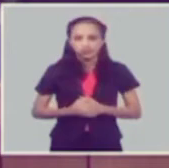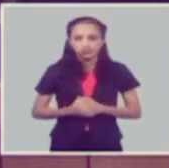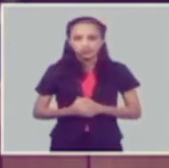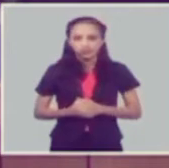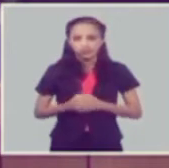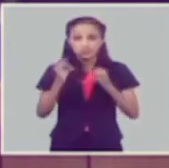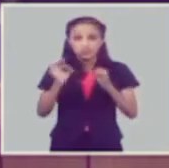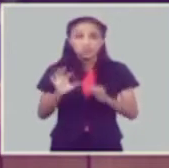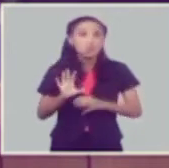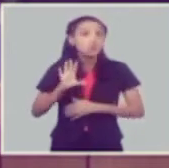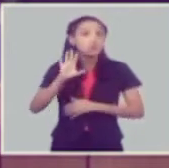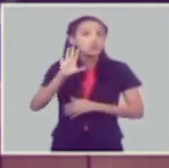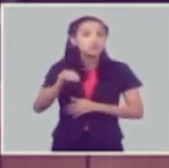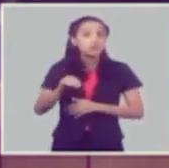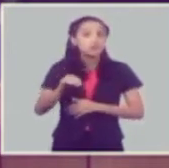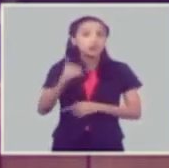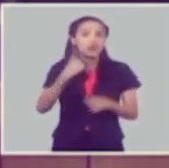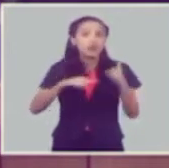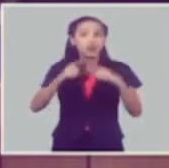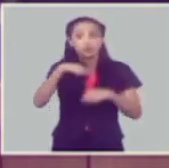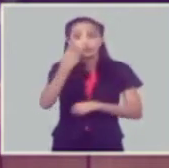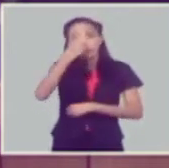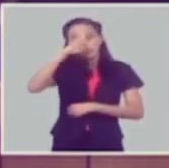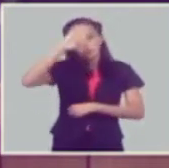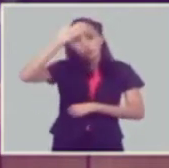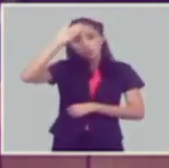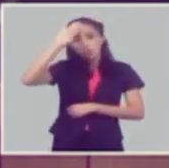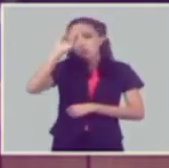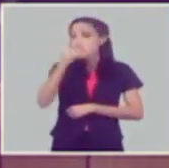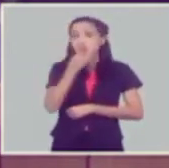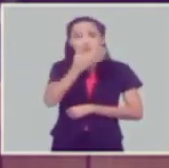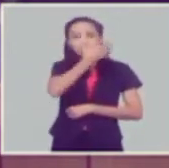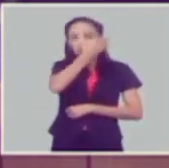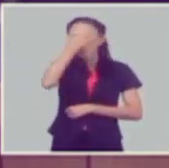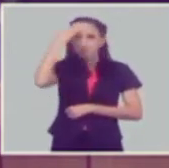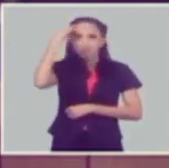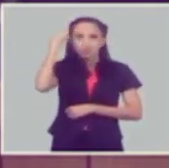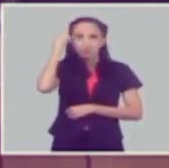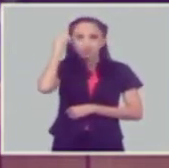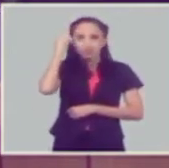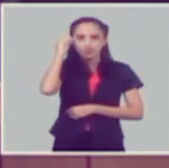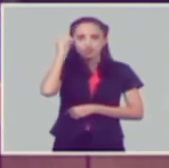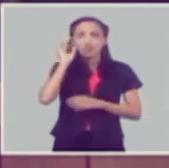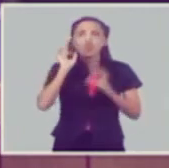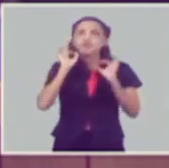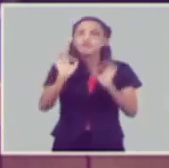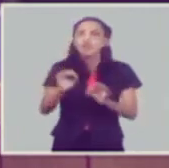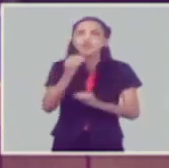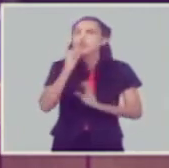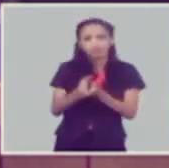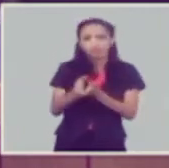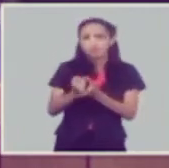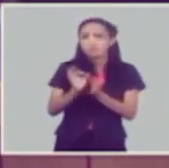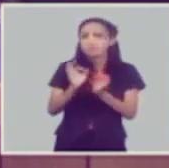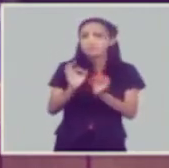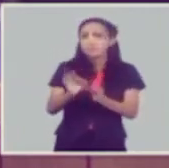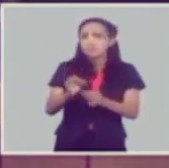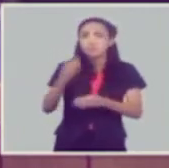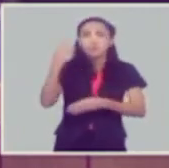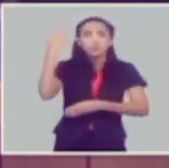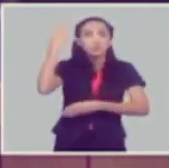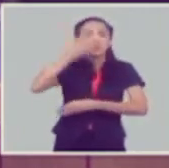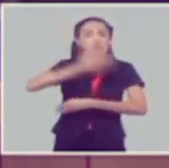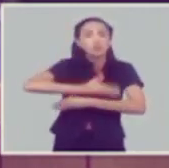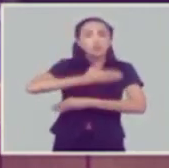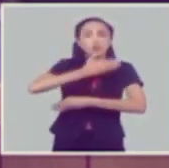Como ya hemos dicho, es algo que los cubanos no podremos olvidar. La verdad no puede ocultarse. El bloqueo